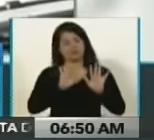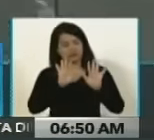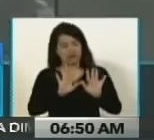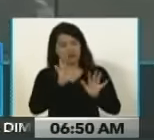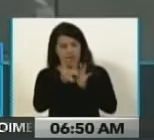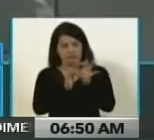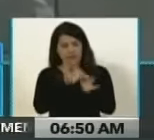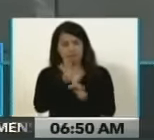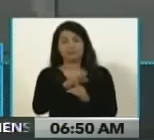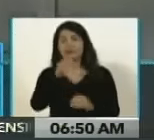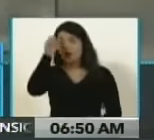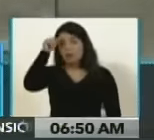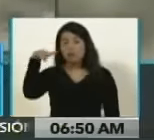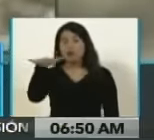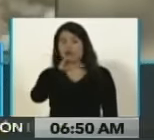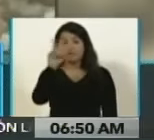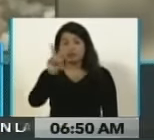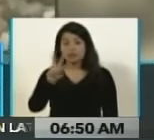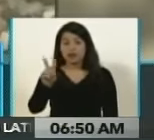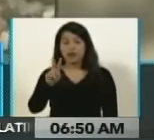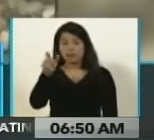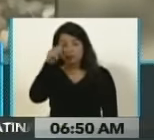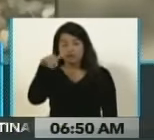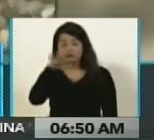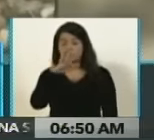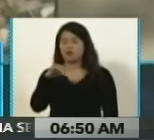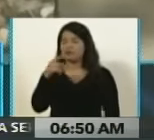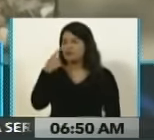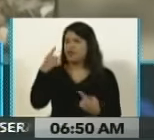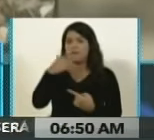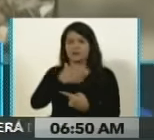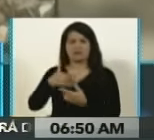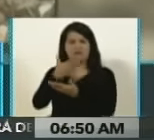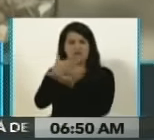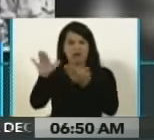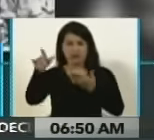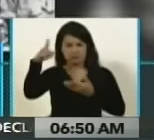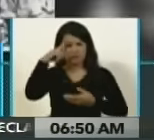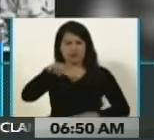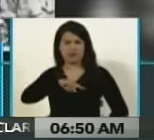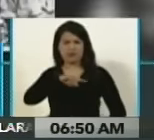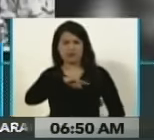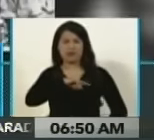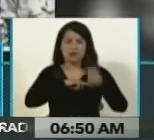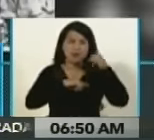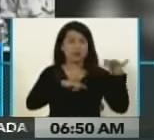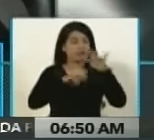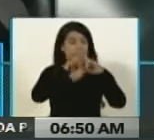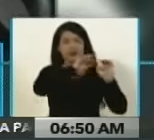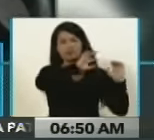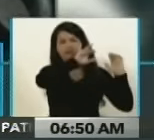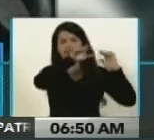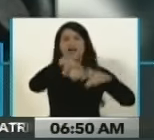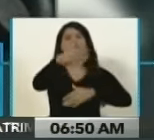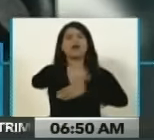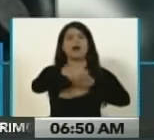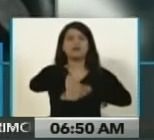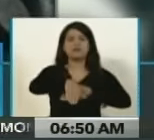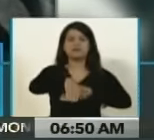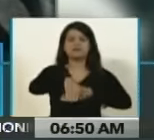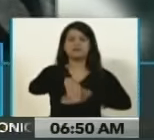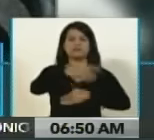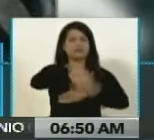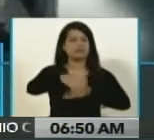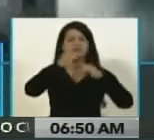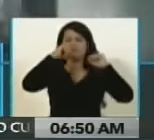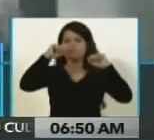precisamente, porque el pueblo de Venezuela, derrocado Pérez Jiménez, se lanza a la calle, ¿no? Con la ventaja de que